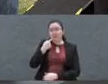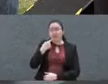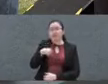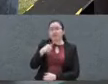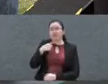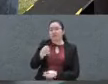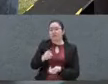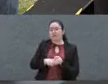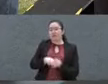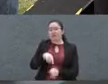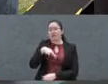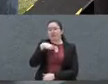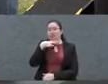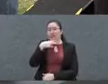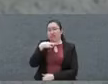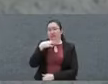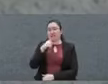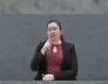agua chocolatosa en sus casas?